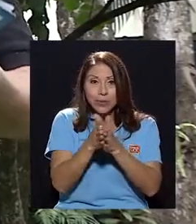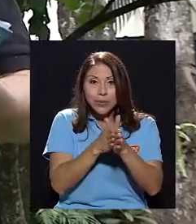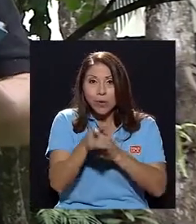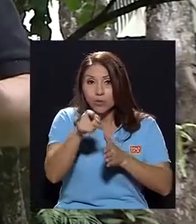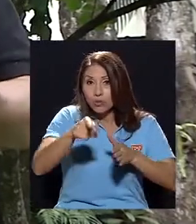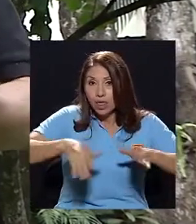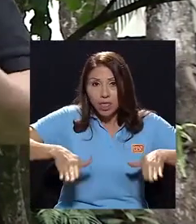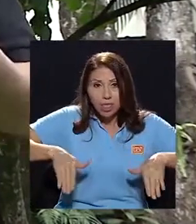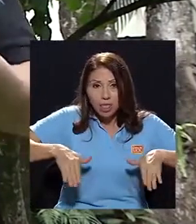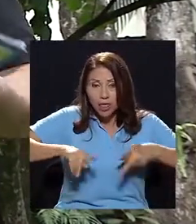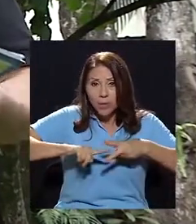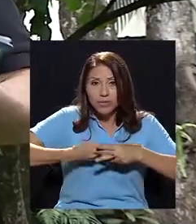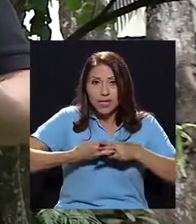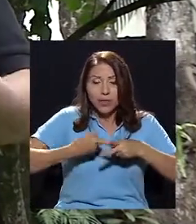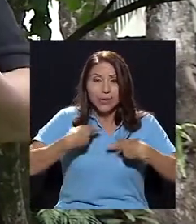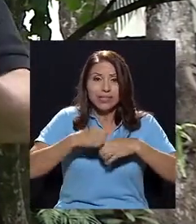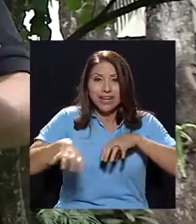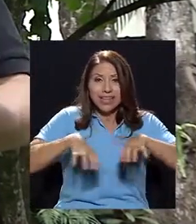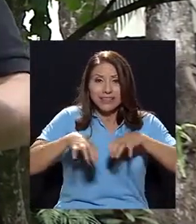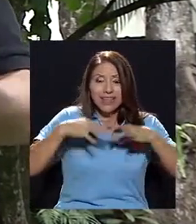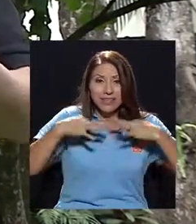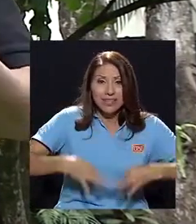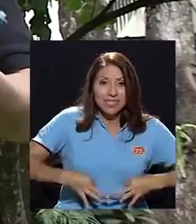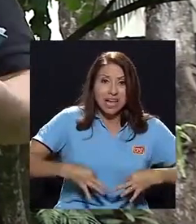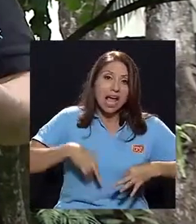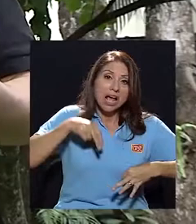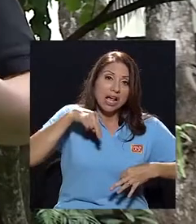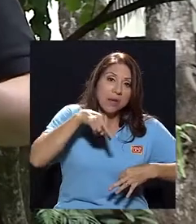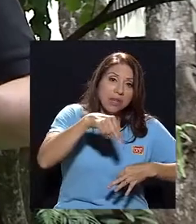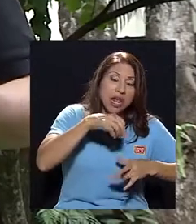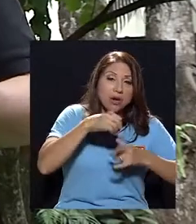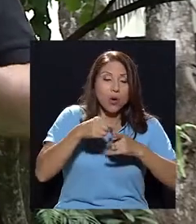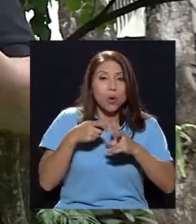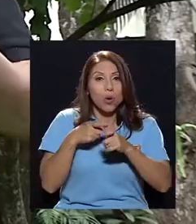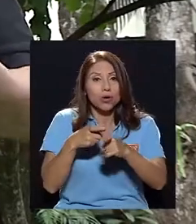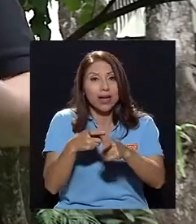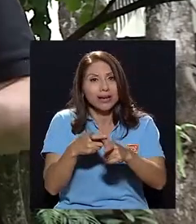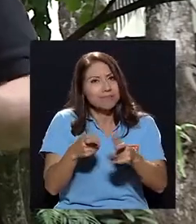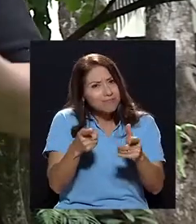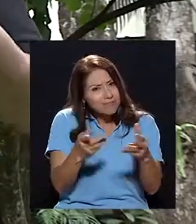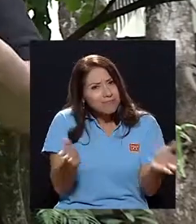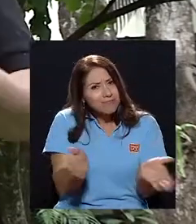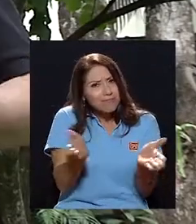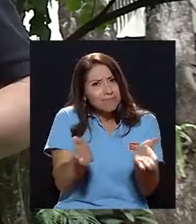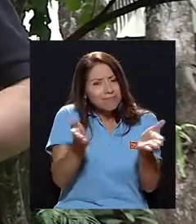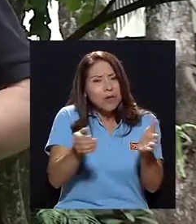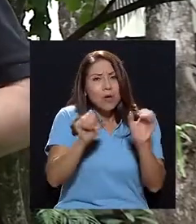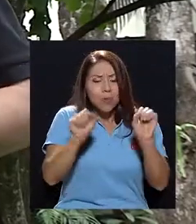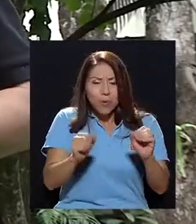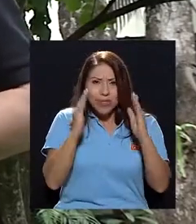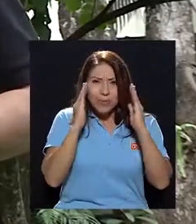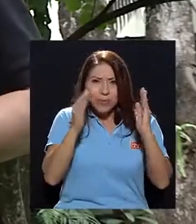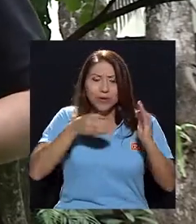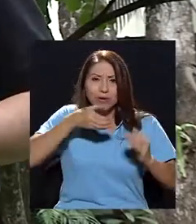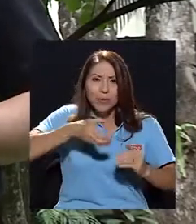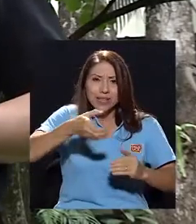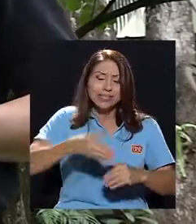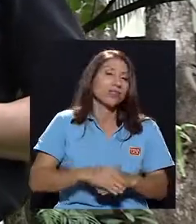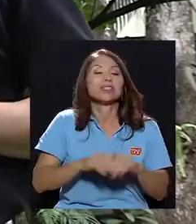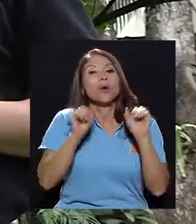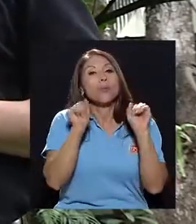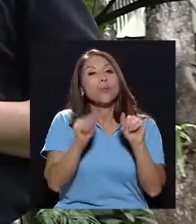si no ha comenzado a hacer actividad física como correr o caminar, pues ojalá que se anime y pueda tomar en cuenta estas